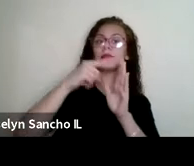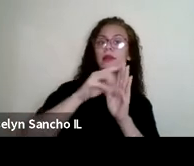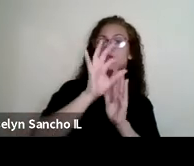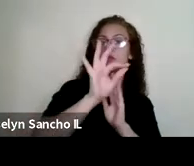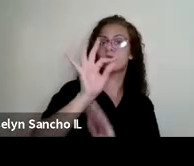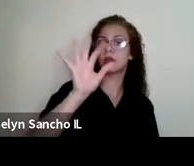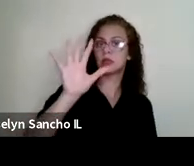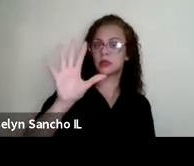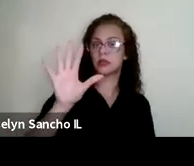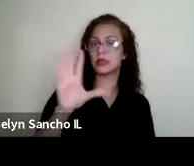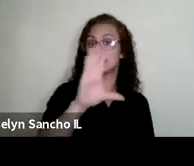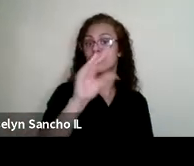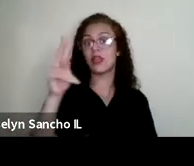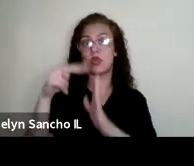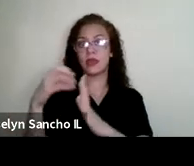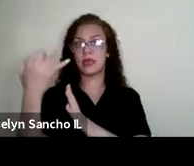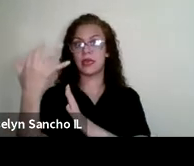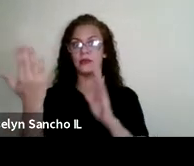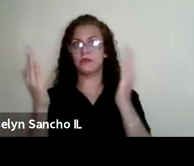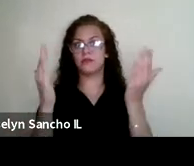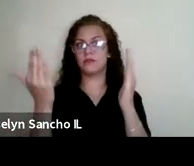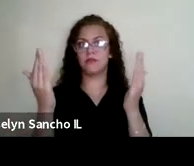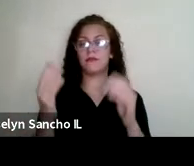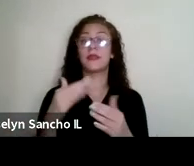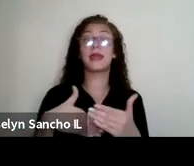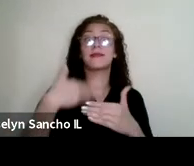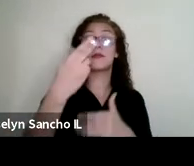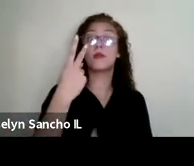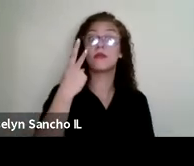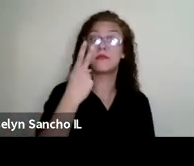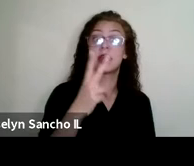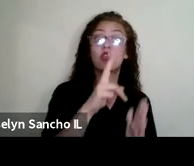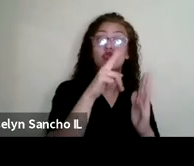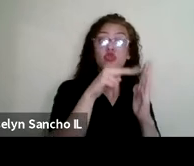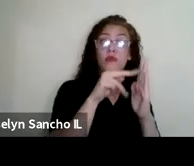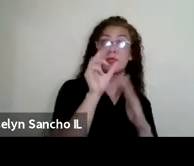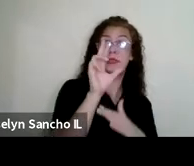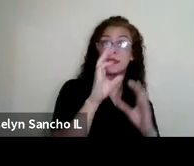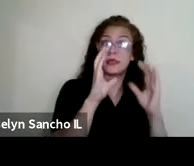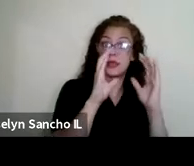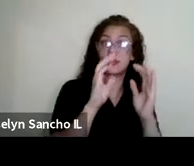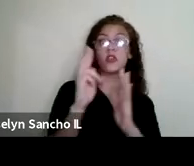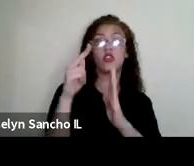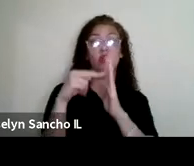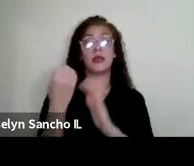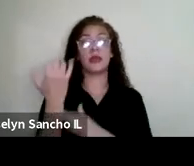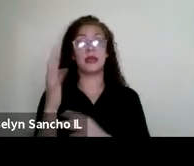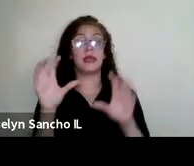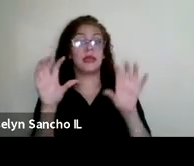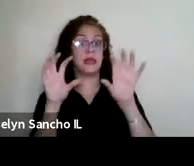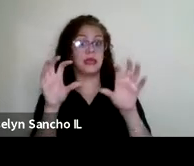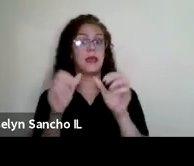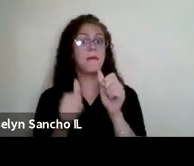1995 y 2015. Y luego miramos entre 2003 y 2015, o sea,